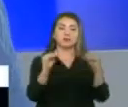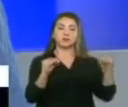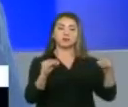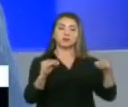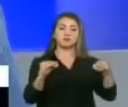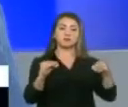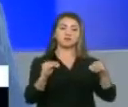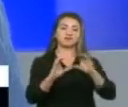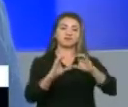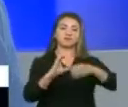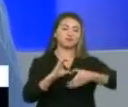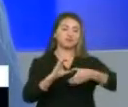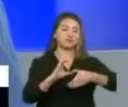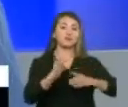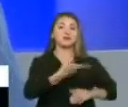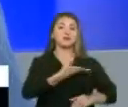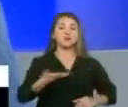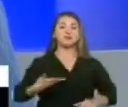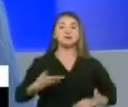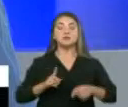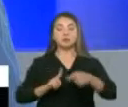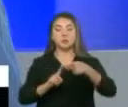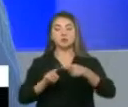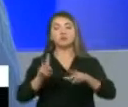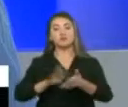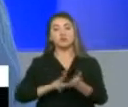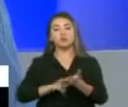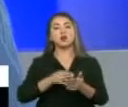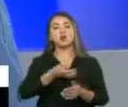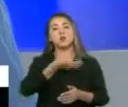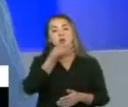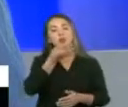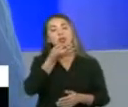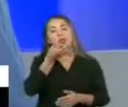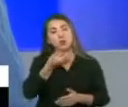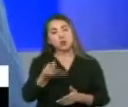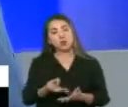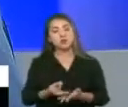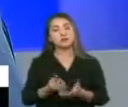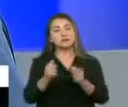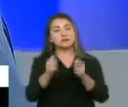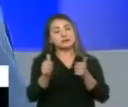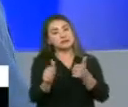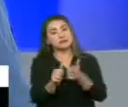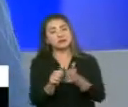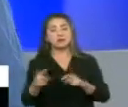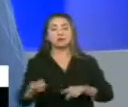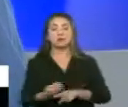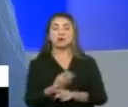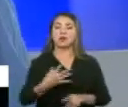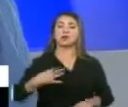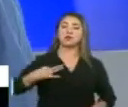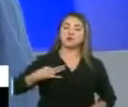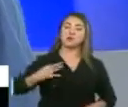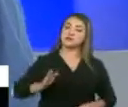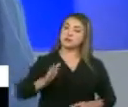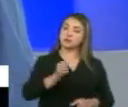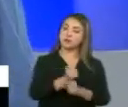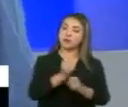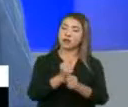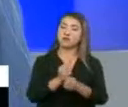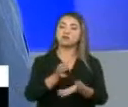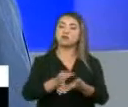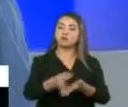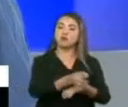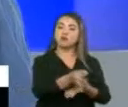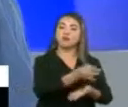el hecho de que el presidente del partido reconozca que estamos renovando el discurso, que estamos intentando acercarnos otra vez a la ciudadanía, seguir trabajando en poblaciones, que es